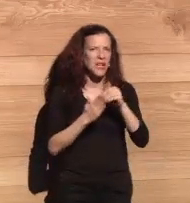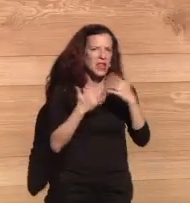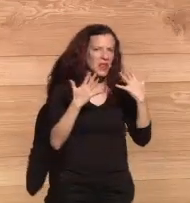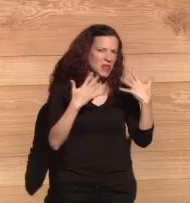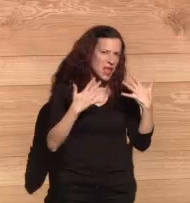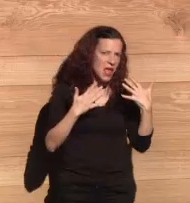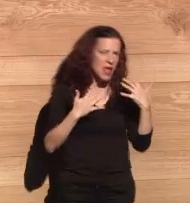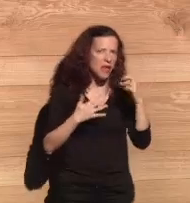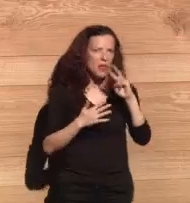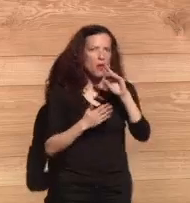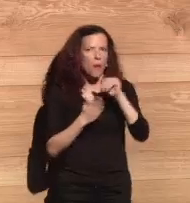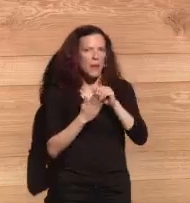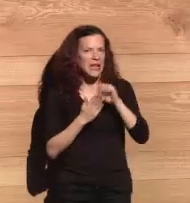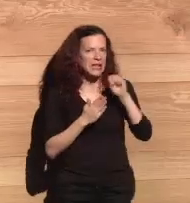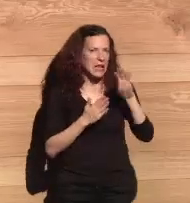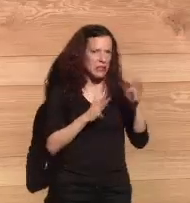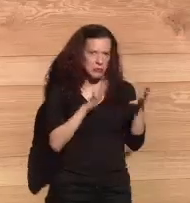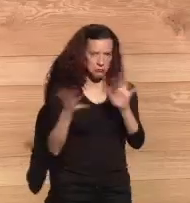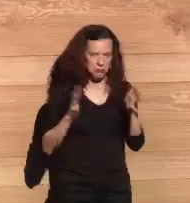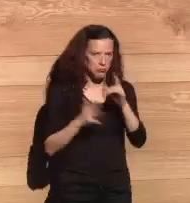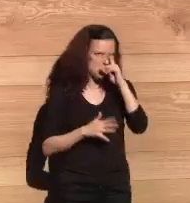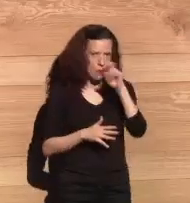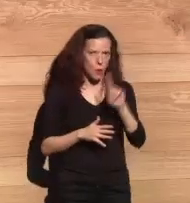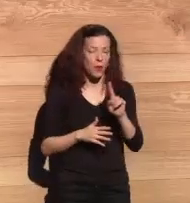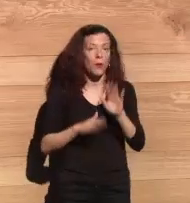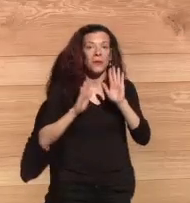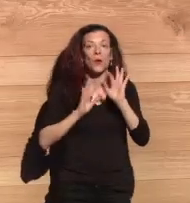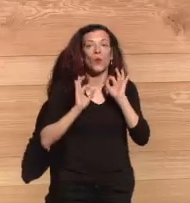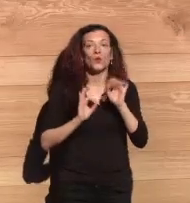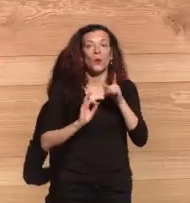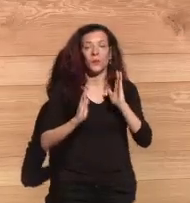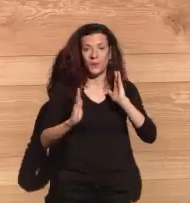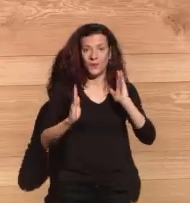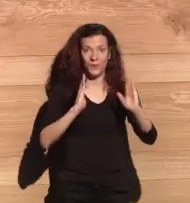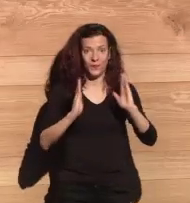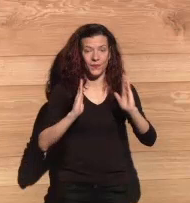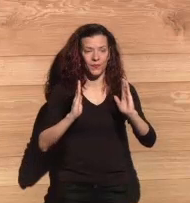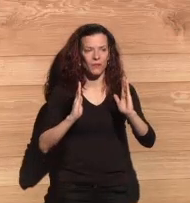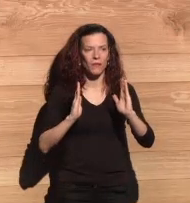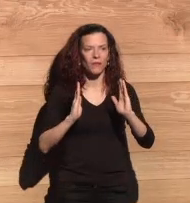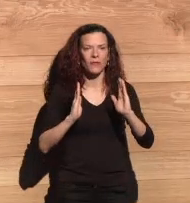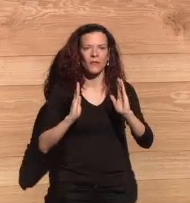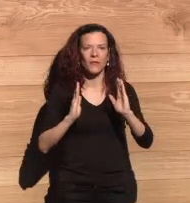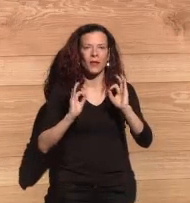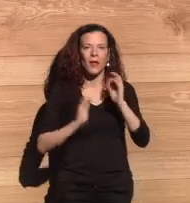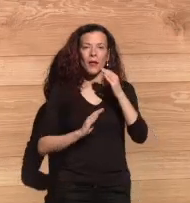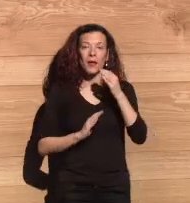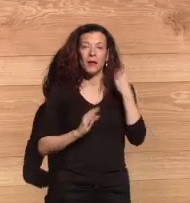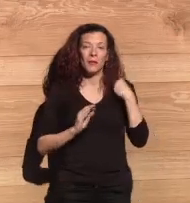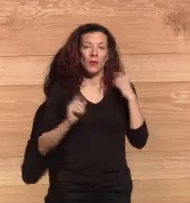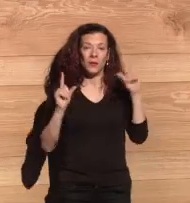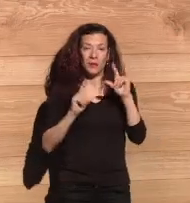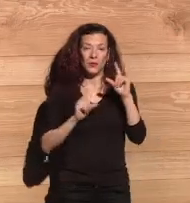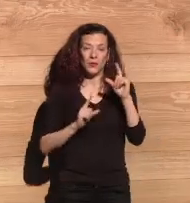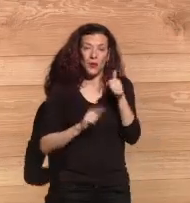10, 13, no me acuerdo. Entonces en ese momento era en la BBC empezaba